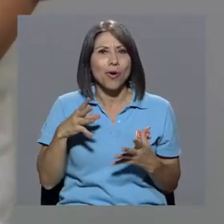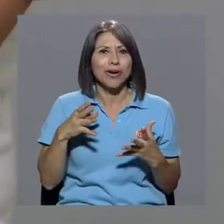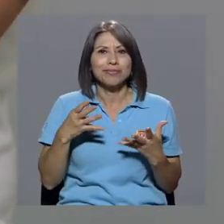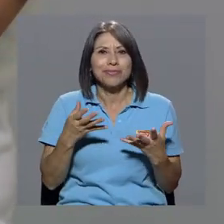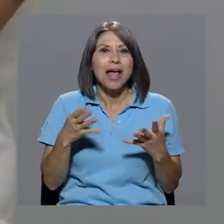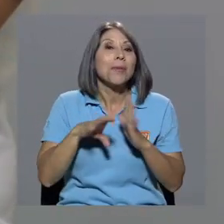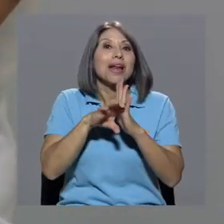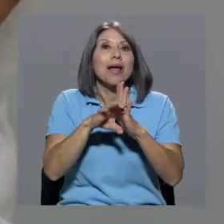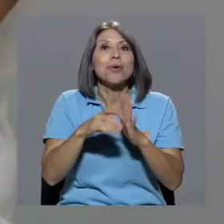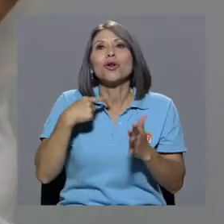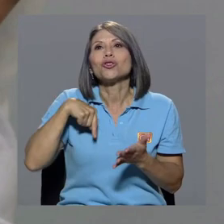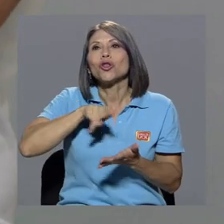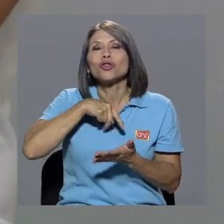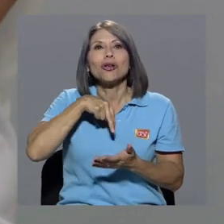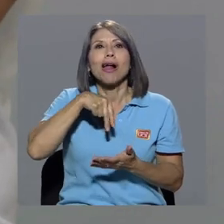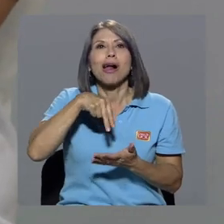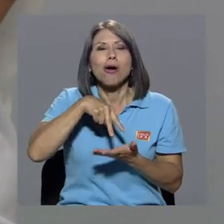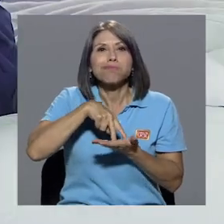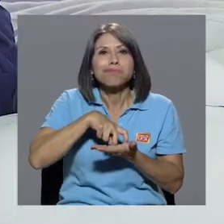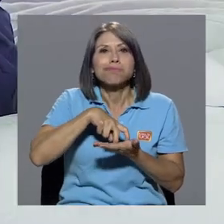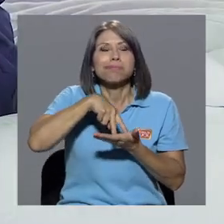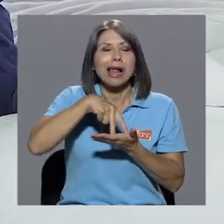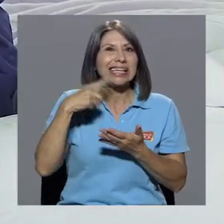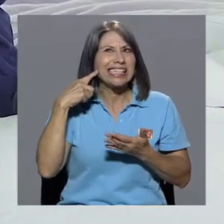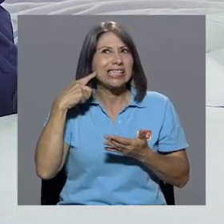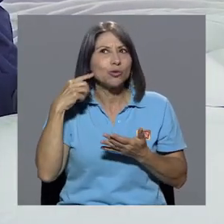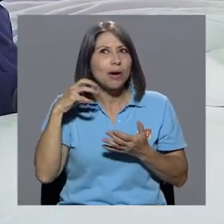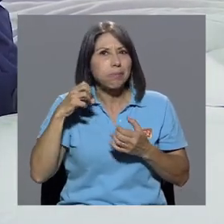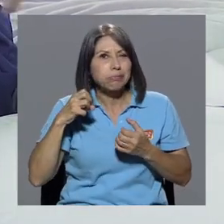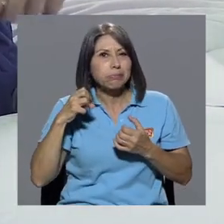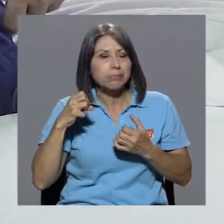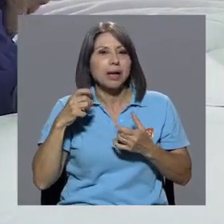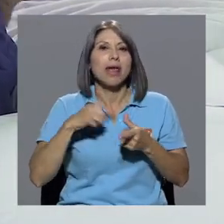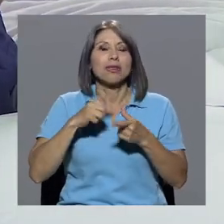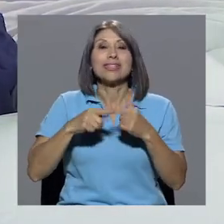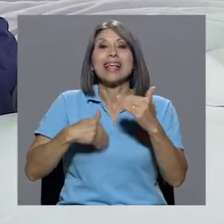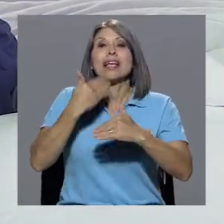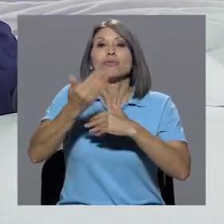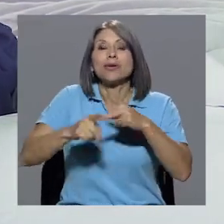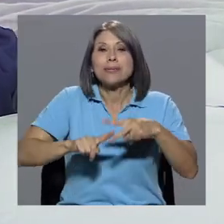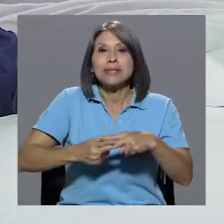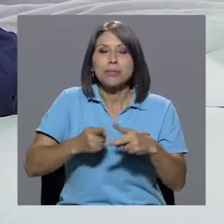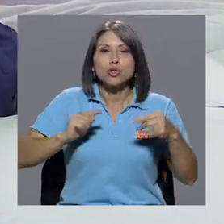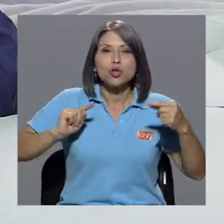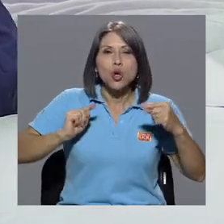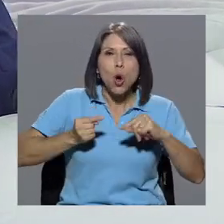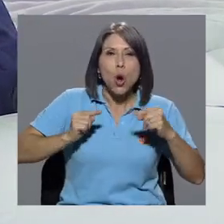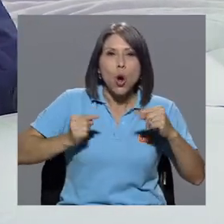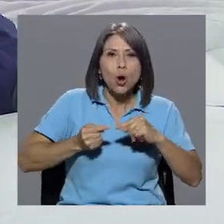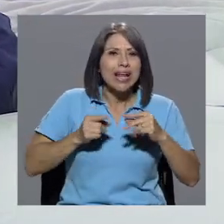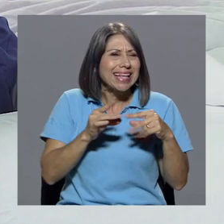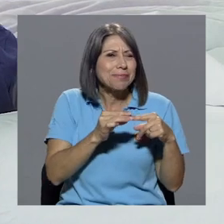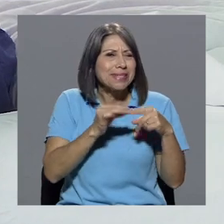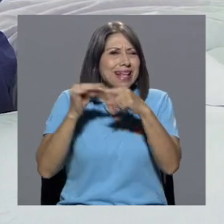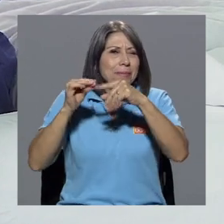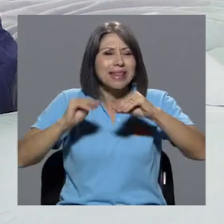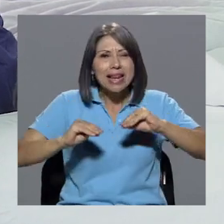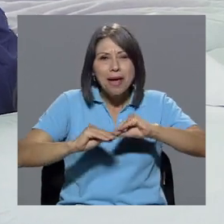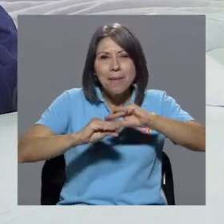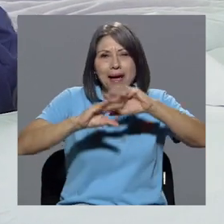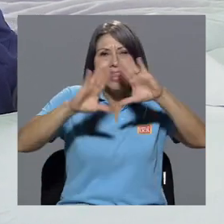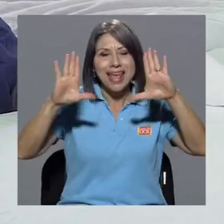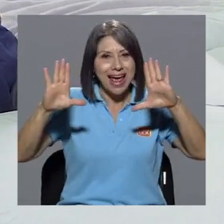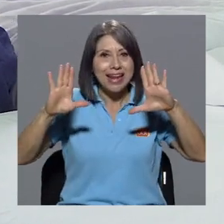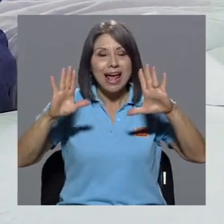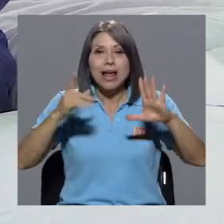eso que nos suena todo. Después de eso empezamos con dolor, sobre todo un dolor que se da a nivel matutino, que llamamos dolor